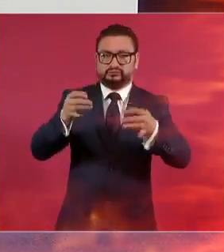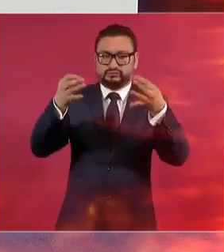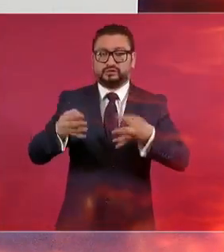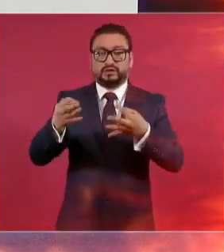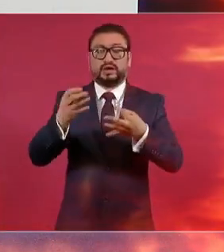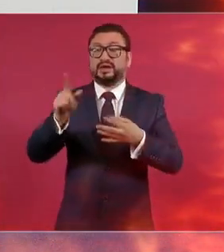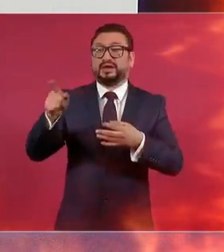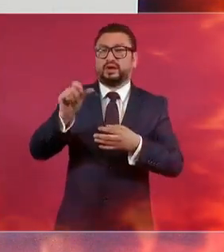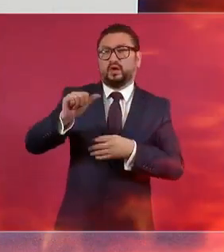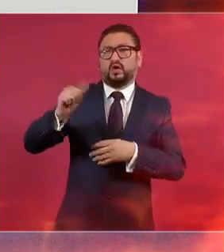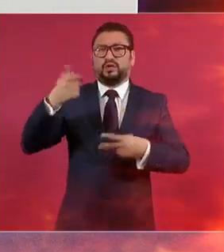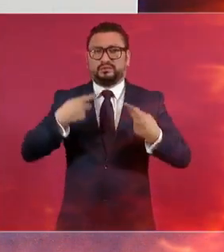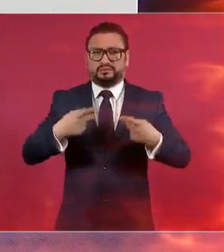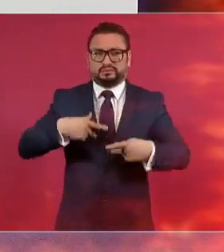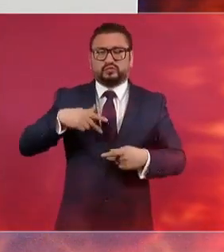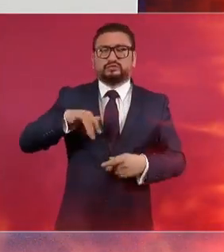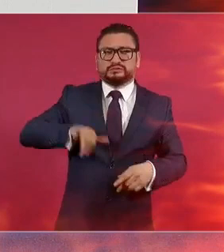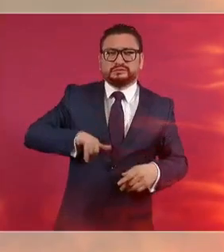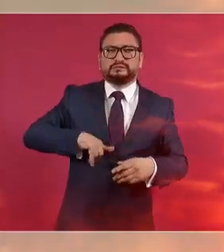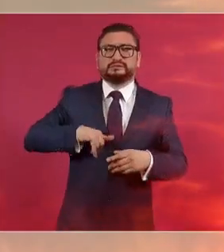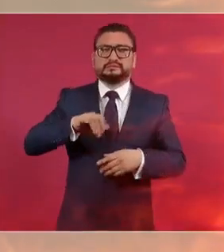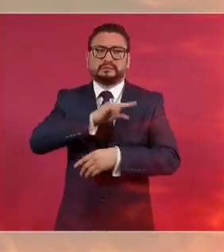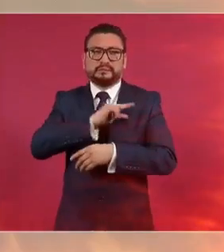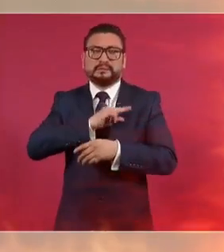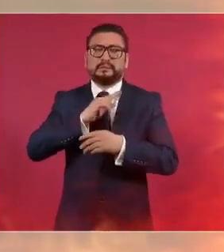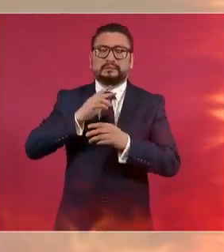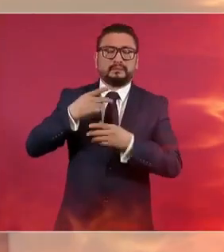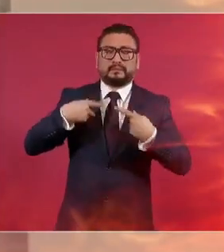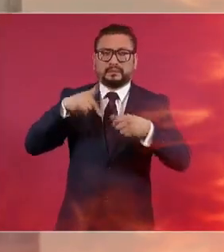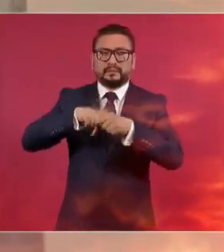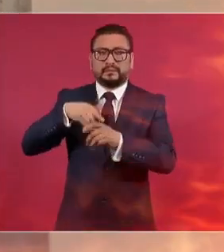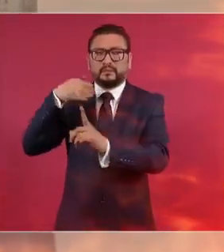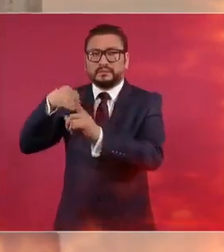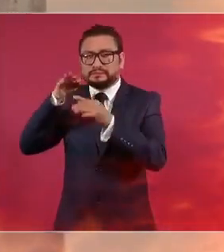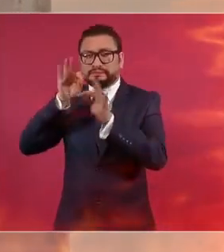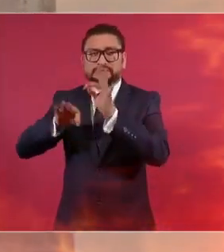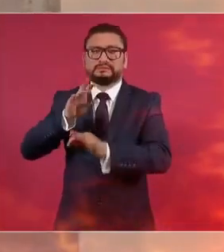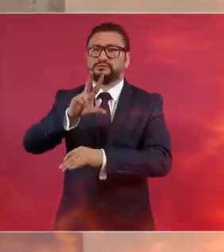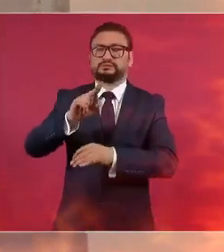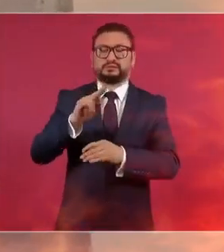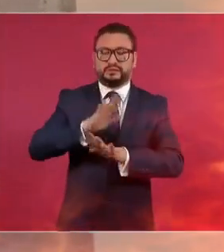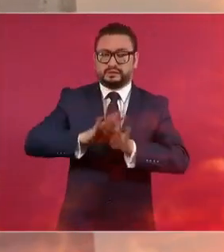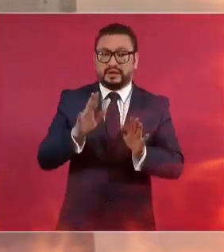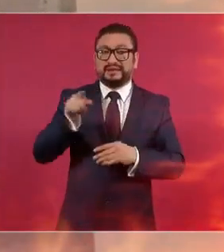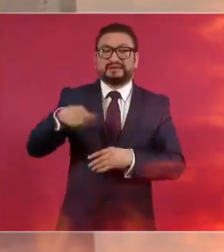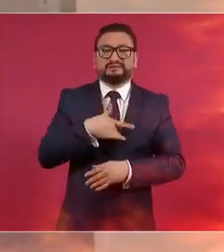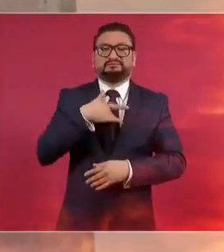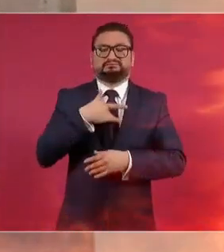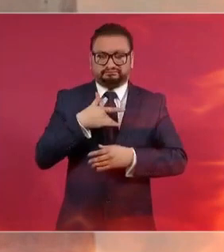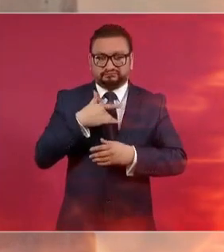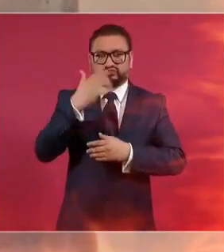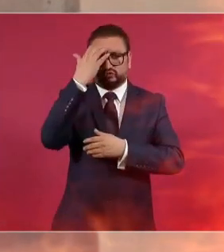legitimidad democrática. Yo me pregunto, por ejemplo, los ministros de la Suprema